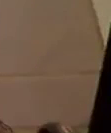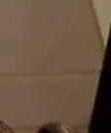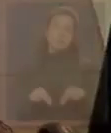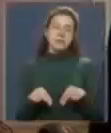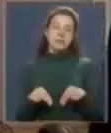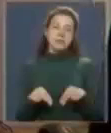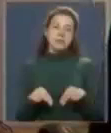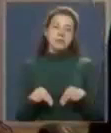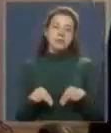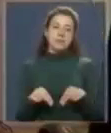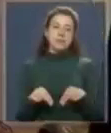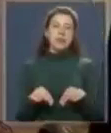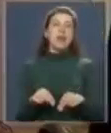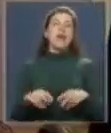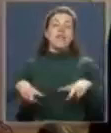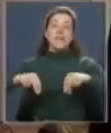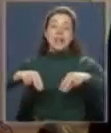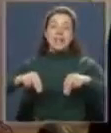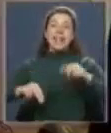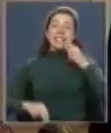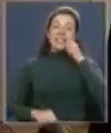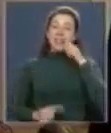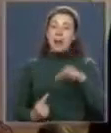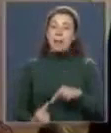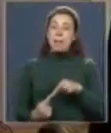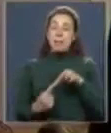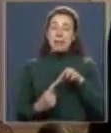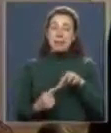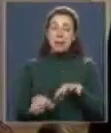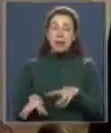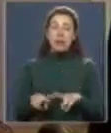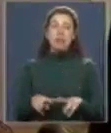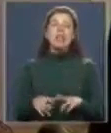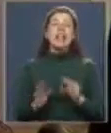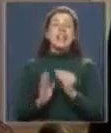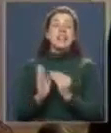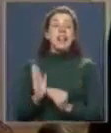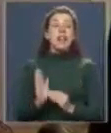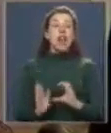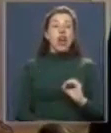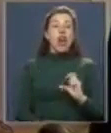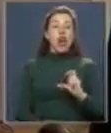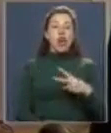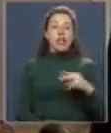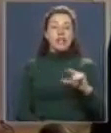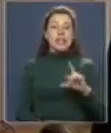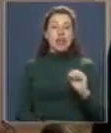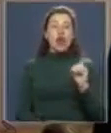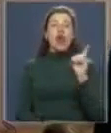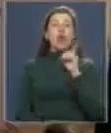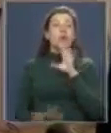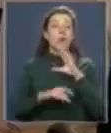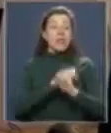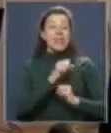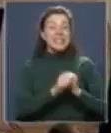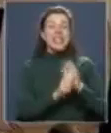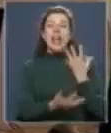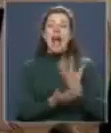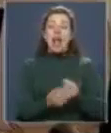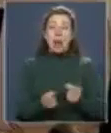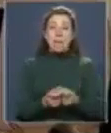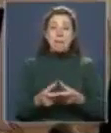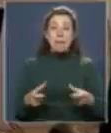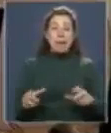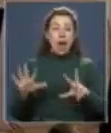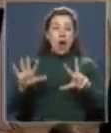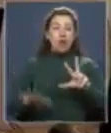distintas industrias. Las baterías representan su principal aplicación y según datos de Cochilco, en la última década se ha producido un aumento